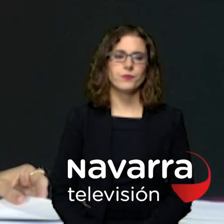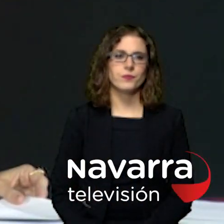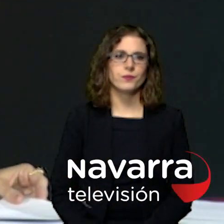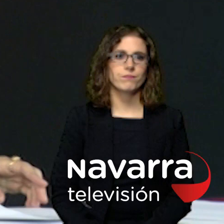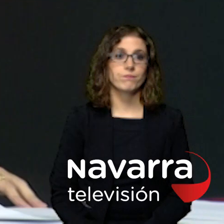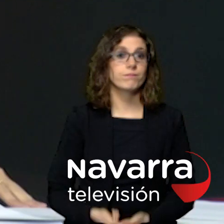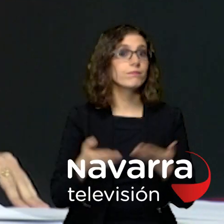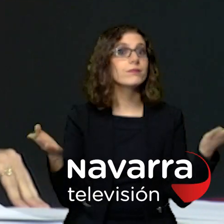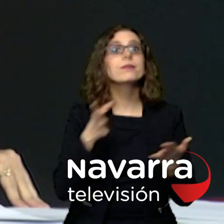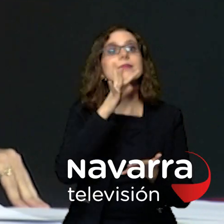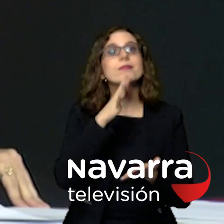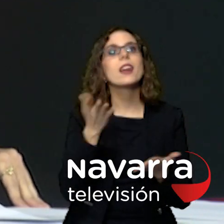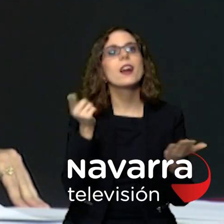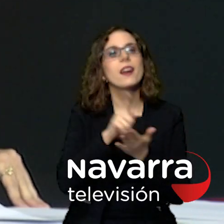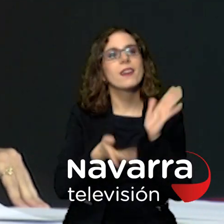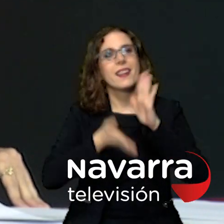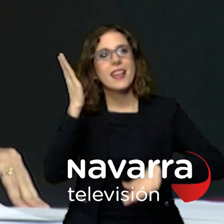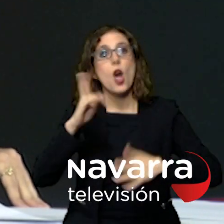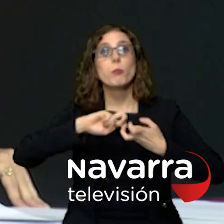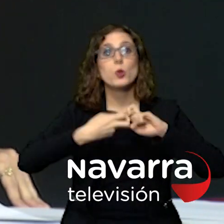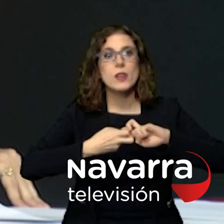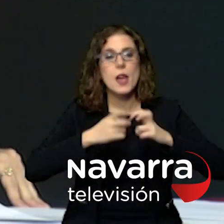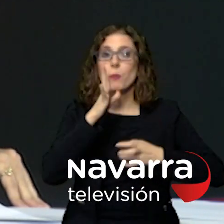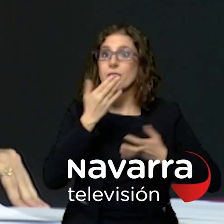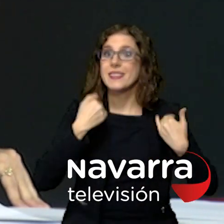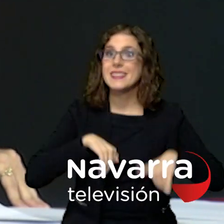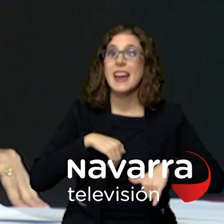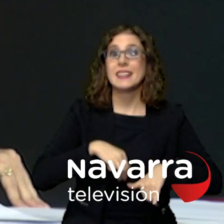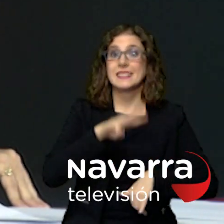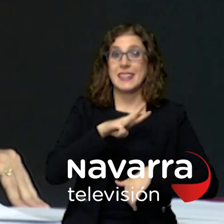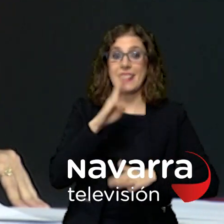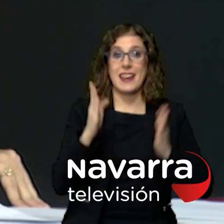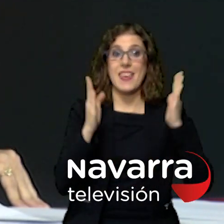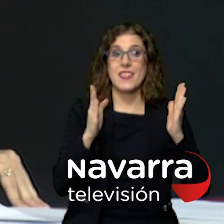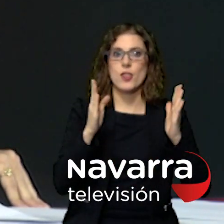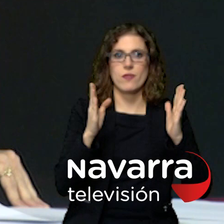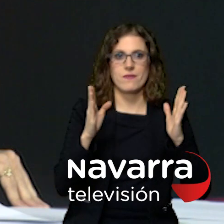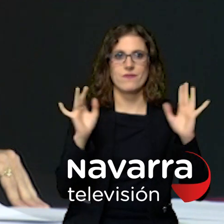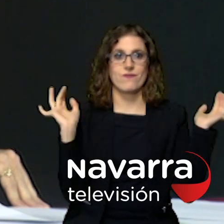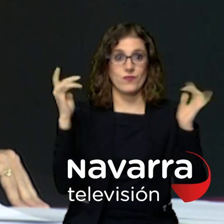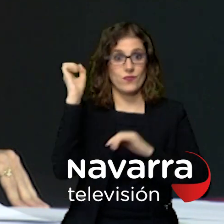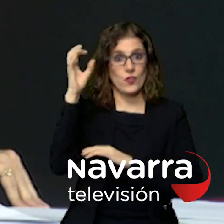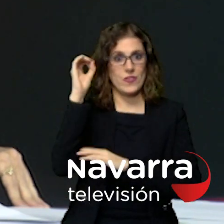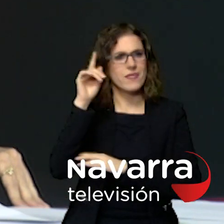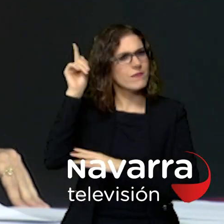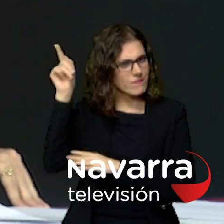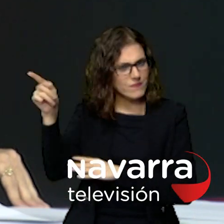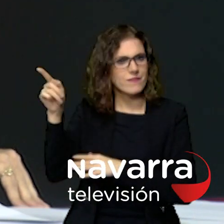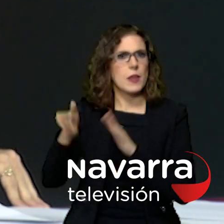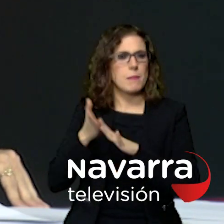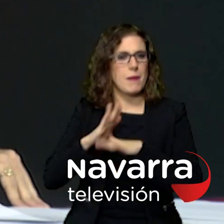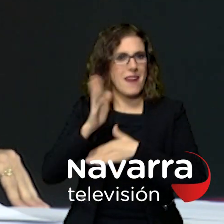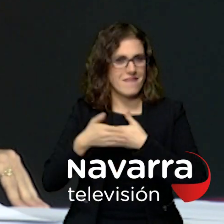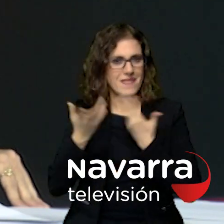Y nos vamos a Bruselas porque va concluyendo la tercera edición de The Smart Regions Conference. Las conclusiones de esta tercera jornada aún por